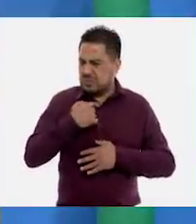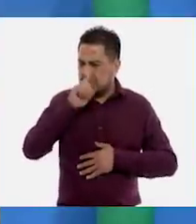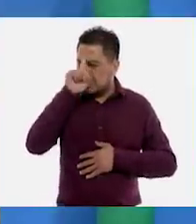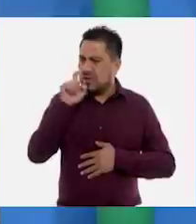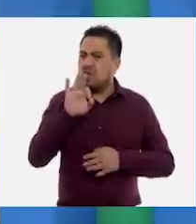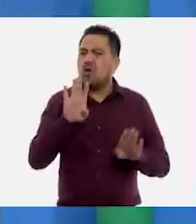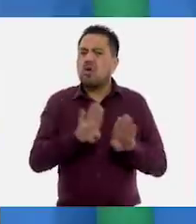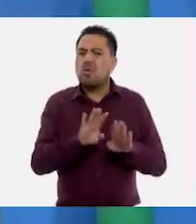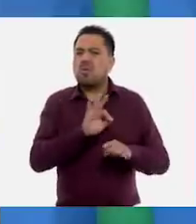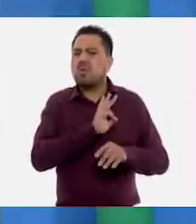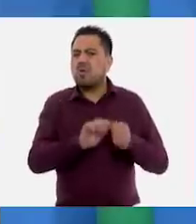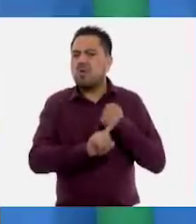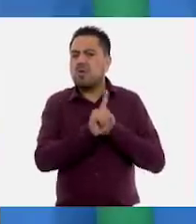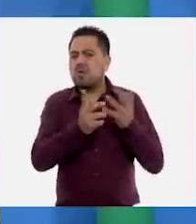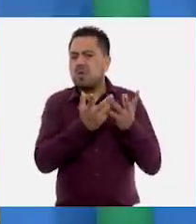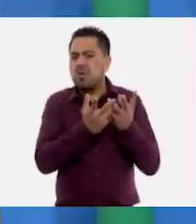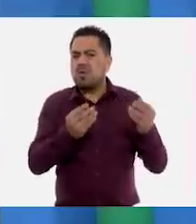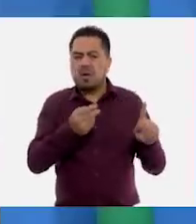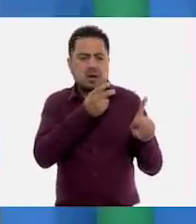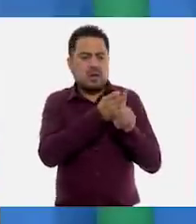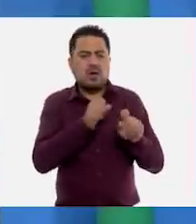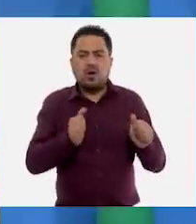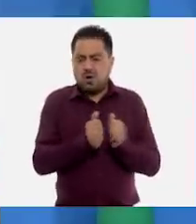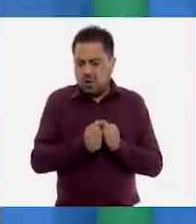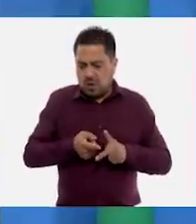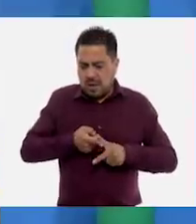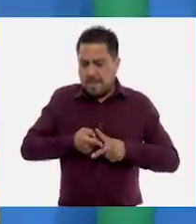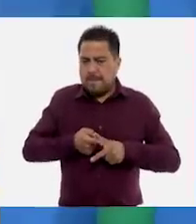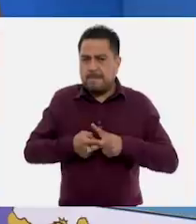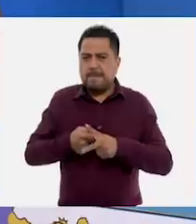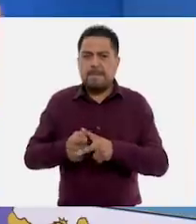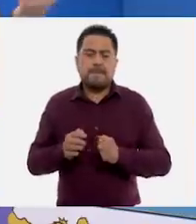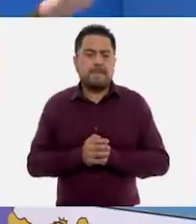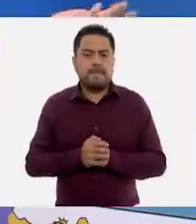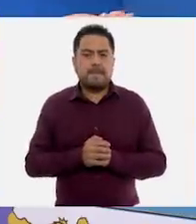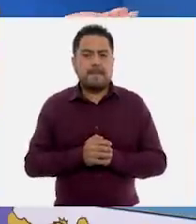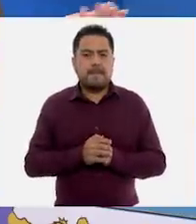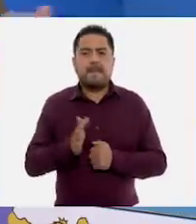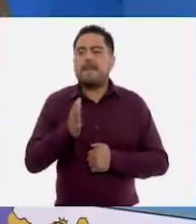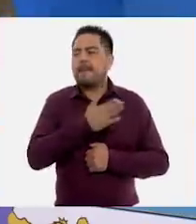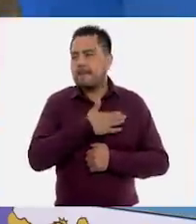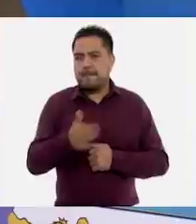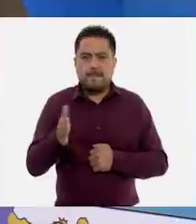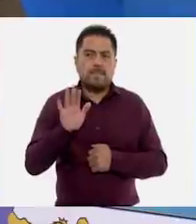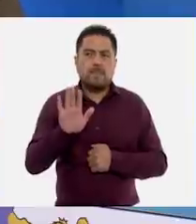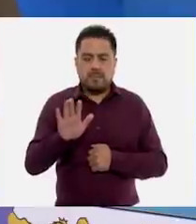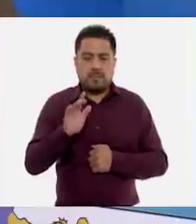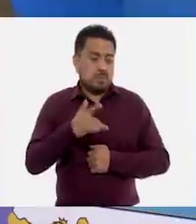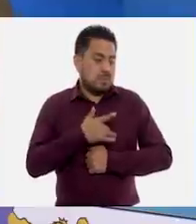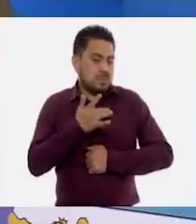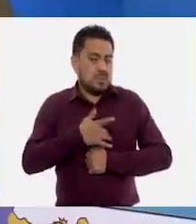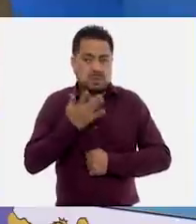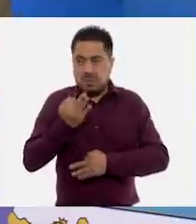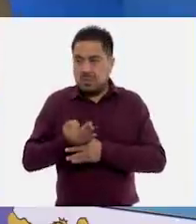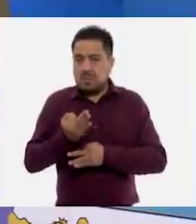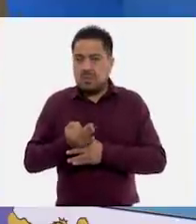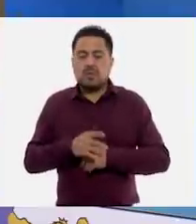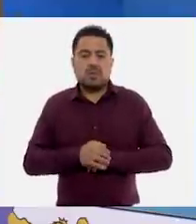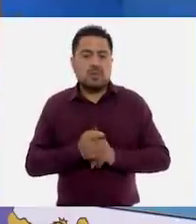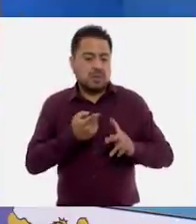podemos resolver esto con las matemáticas? Bueno, Alfonso, ¿qué te parece